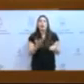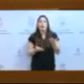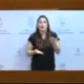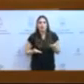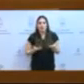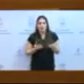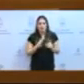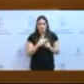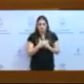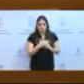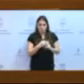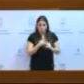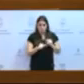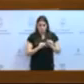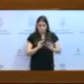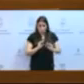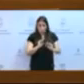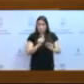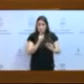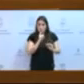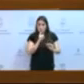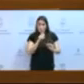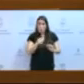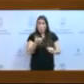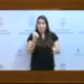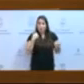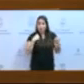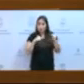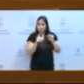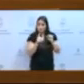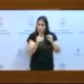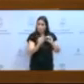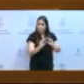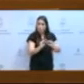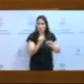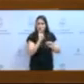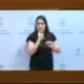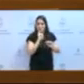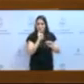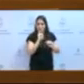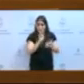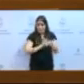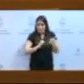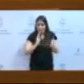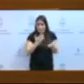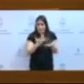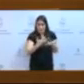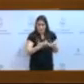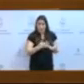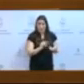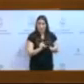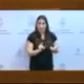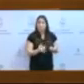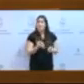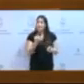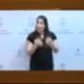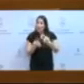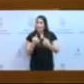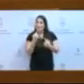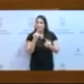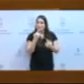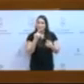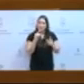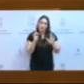entorno familiar y de su conducta futura. Y cita algún caso que, bueno, por tratarse de menores, prefiero